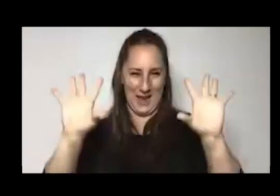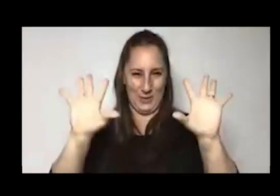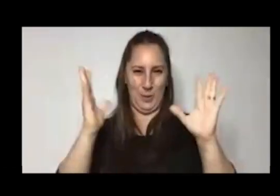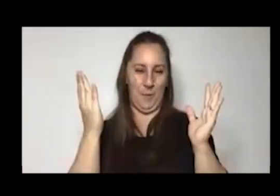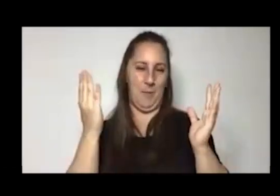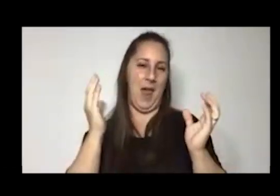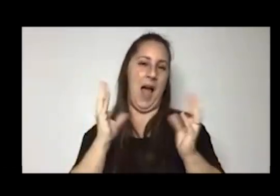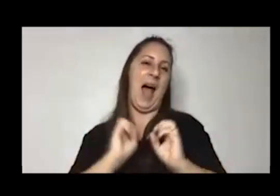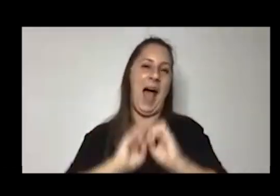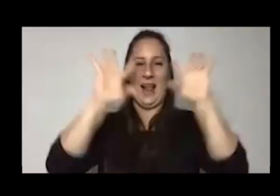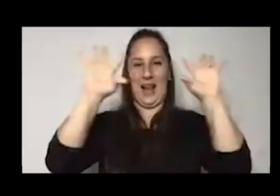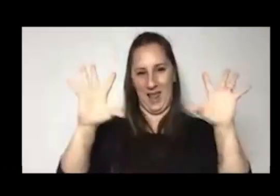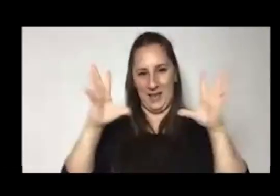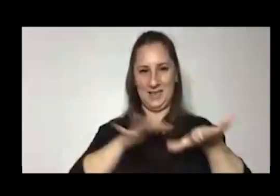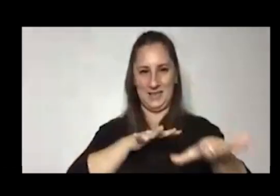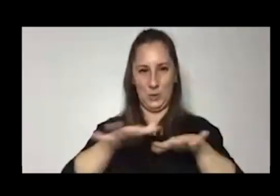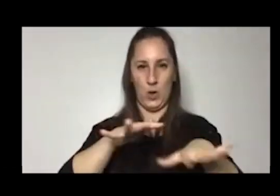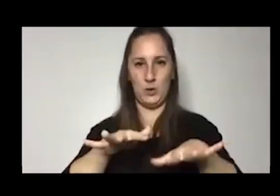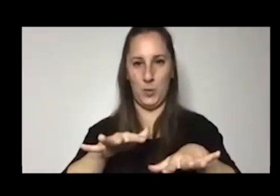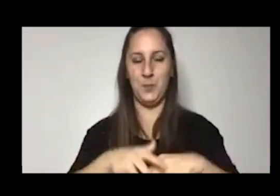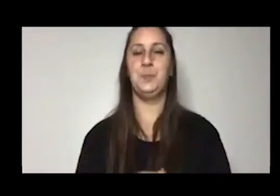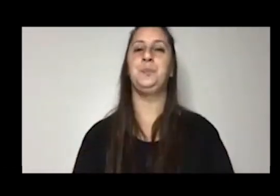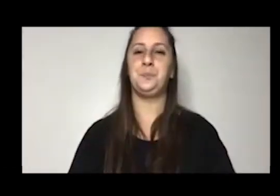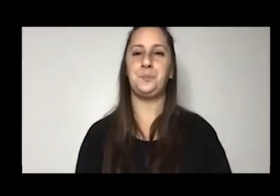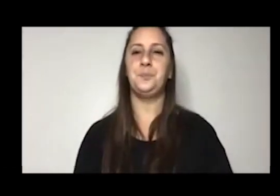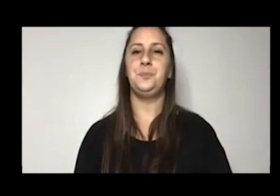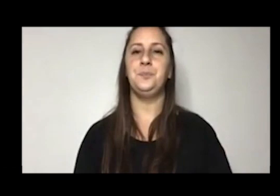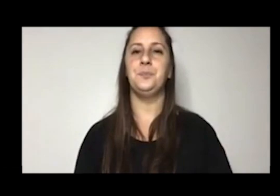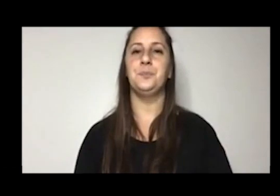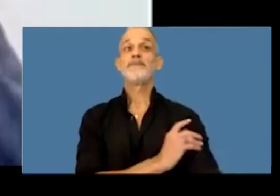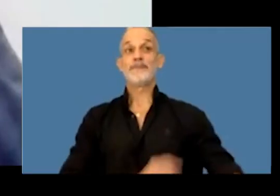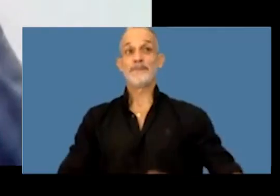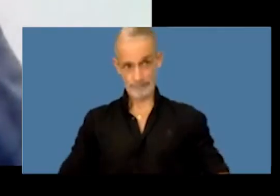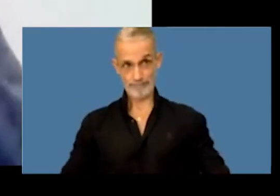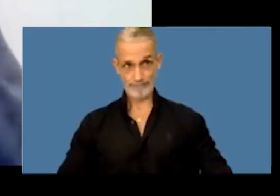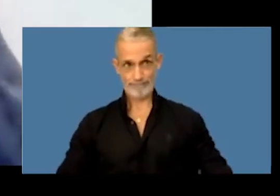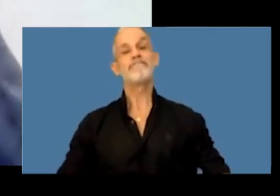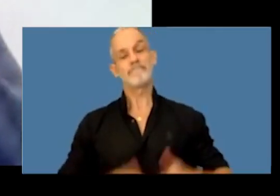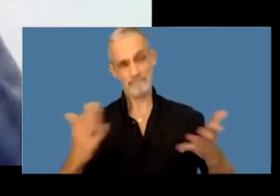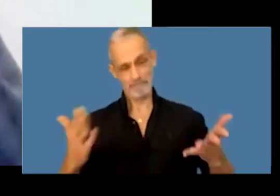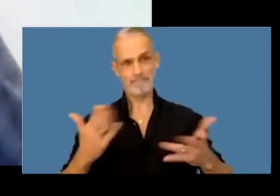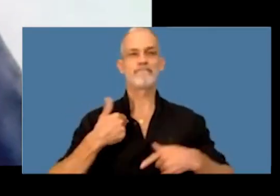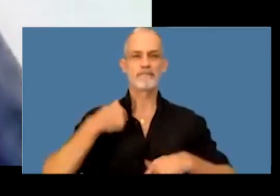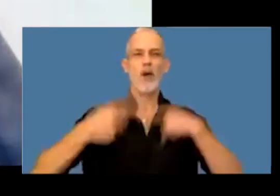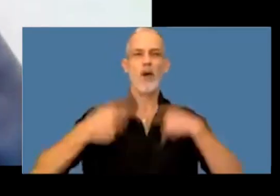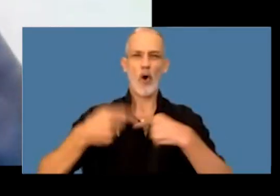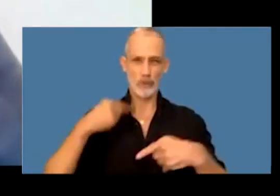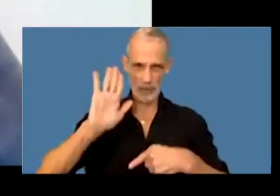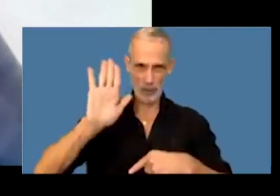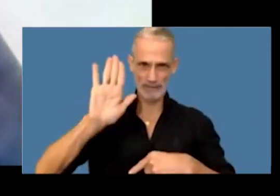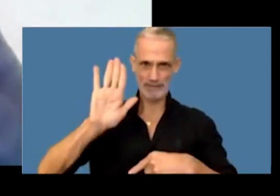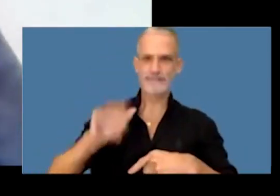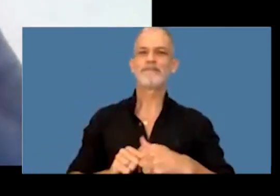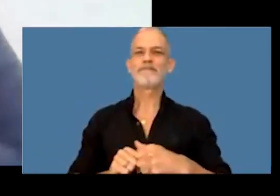para encuadrar un poco eso que había alguna que otra consulta. Genial, Perfecto, Matías, Mati, gracias. que agregaste esto y que lo